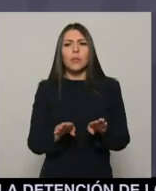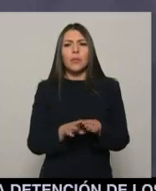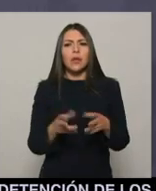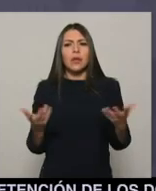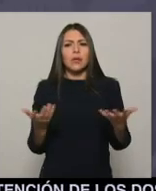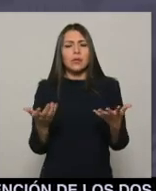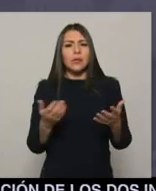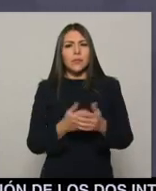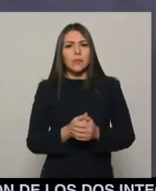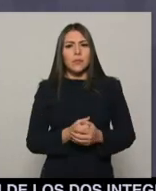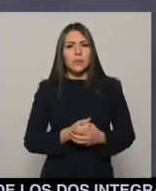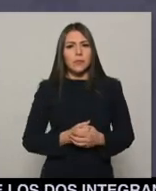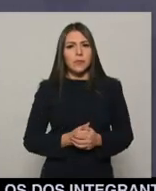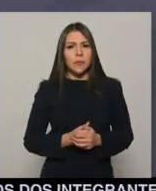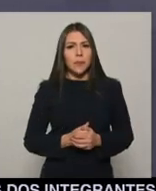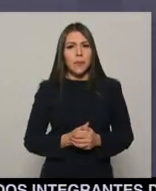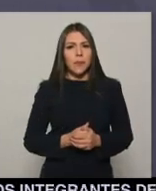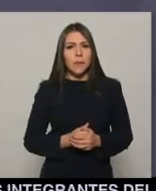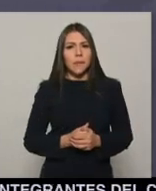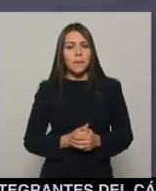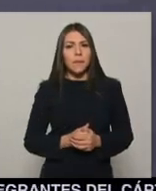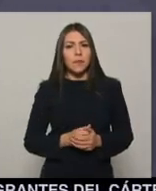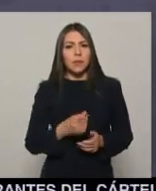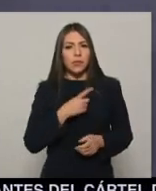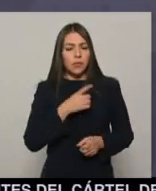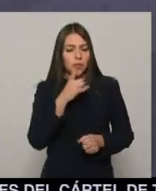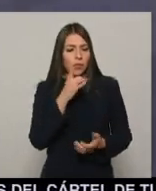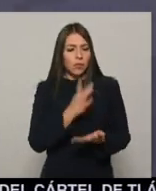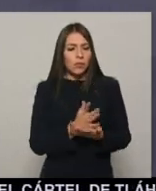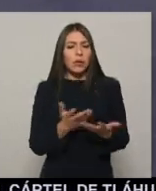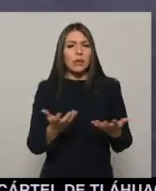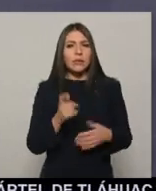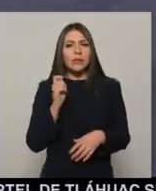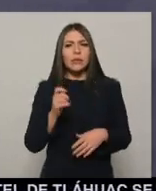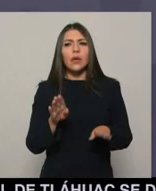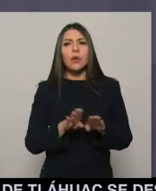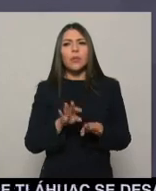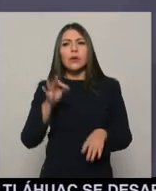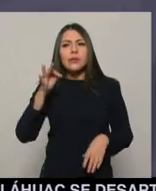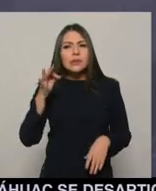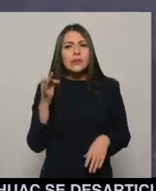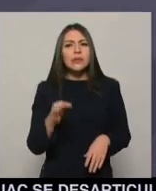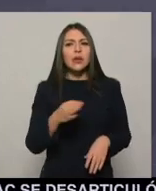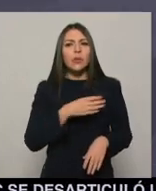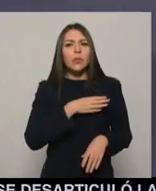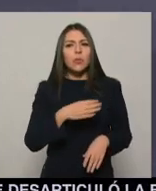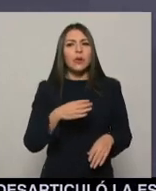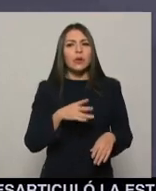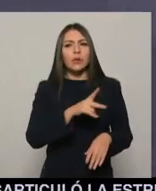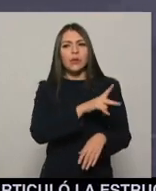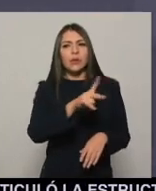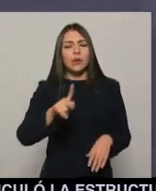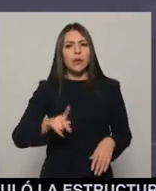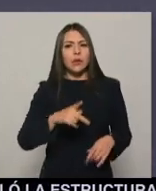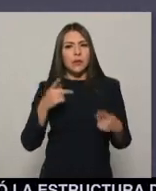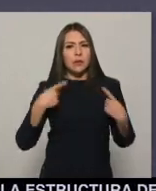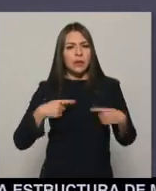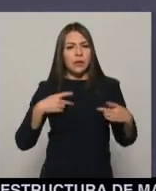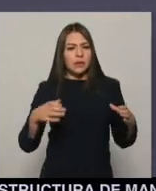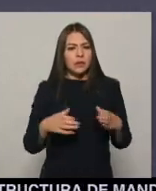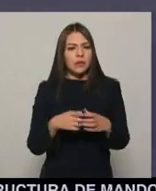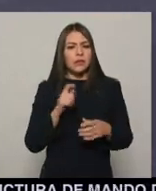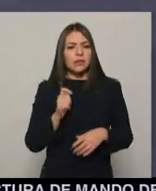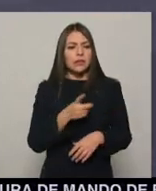no solamente pues de actuar, sino asertivas, ¿no? ¿Cuáles son las formas que sí, como sociedad civil, tenemos que